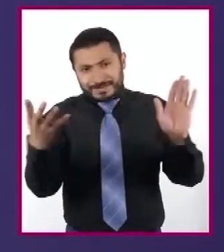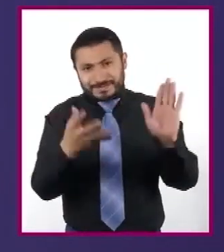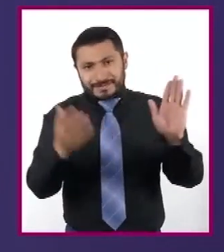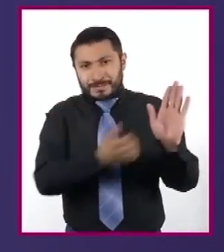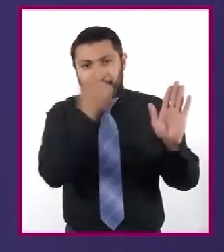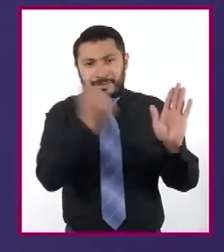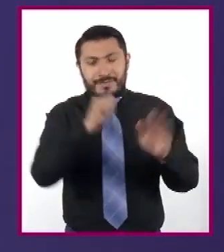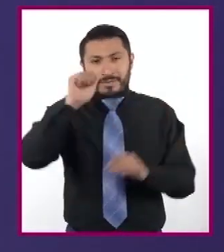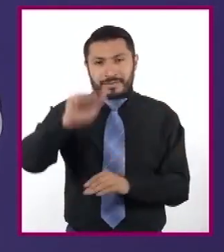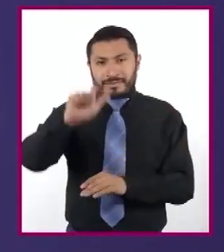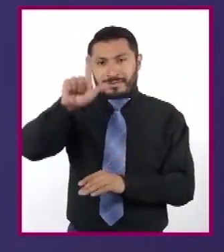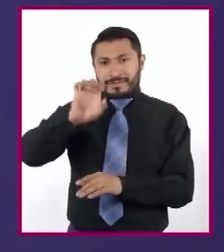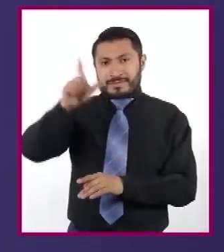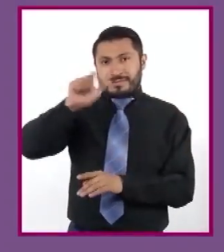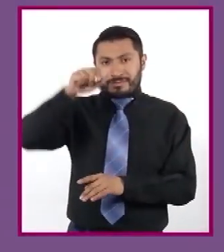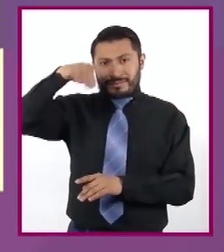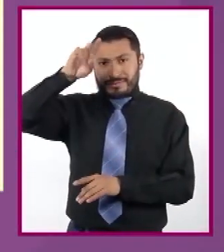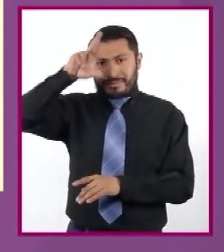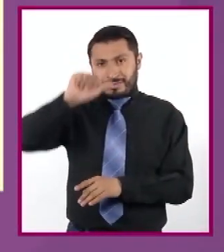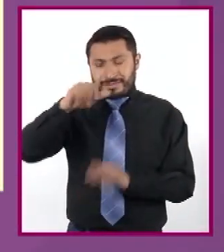alumna Alexandra López Cárdenas.